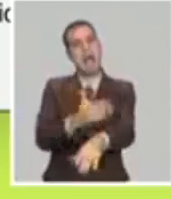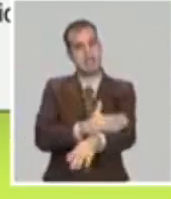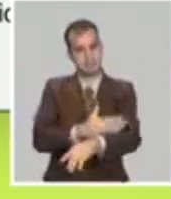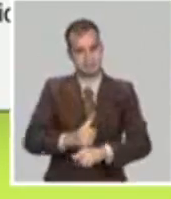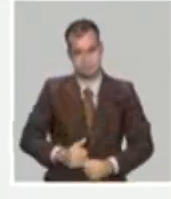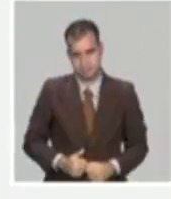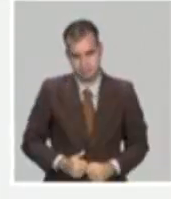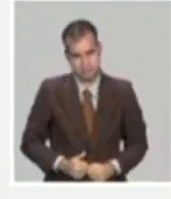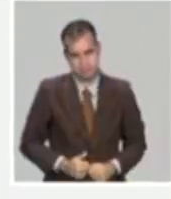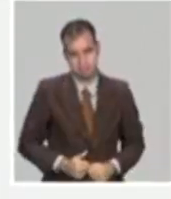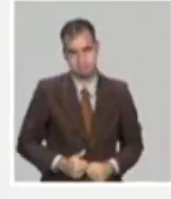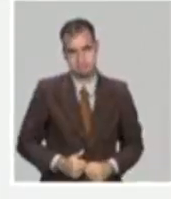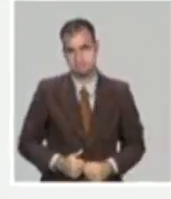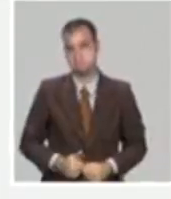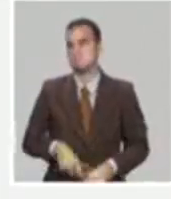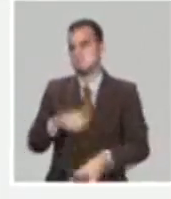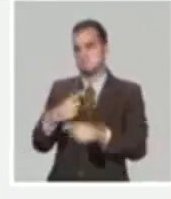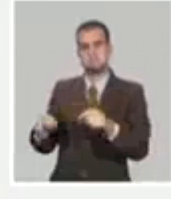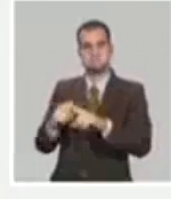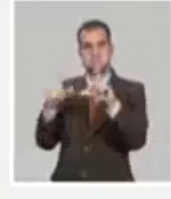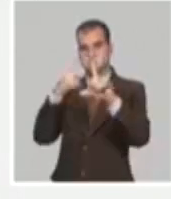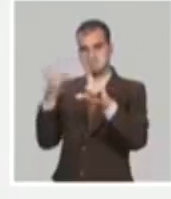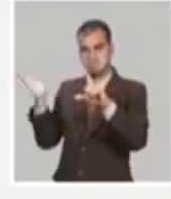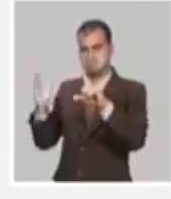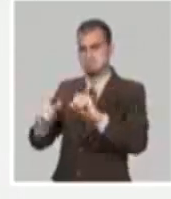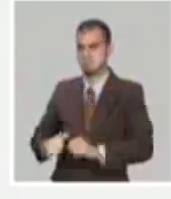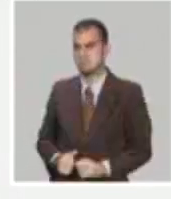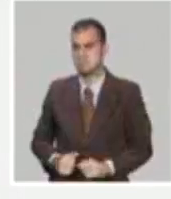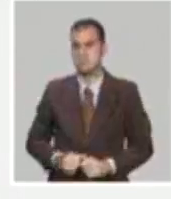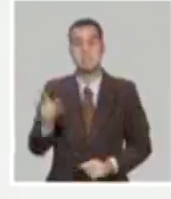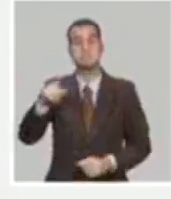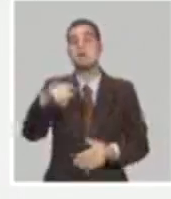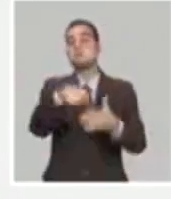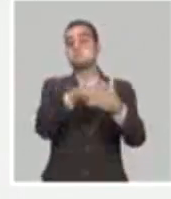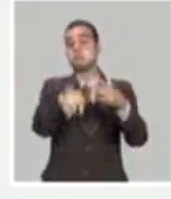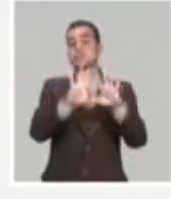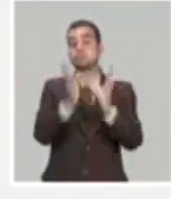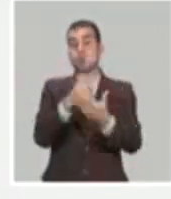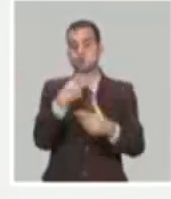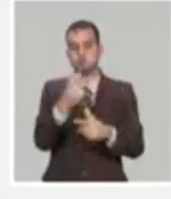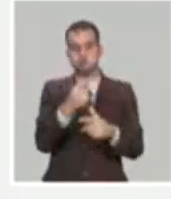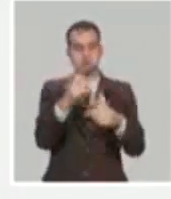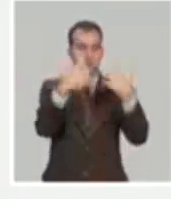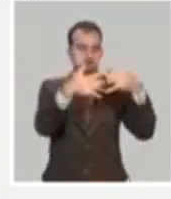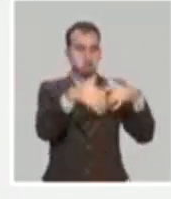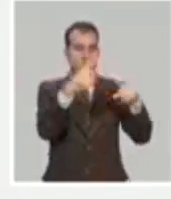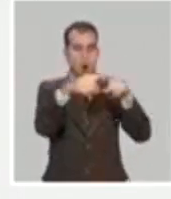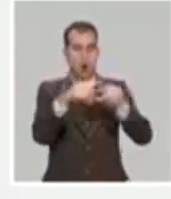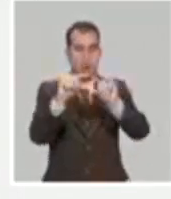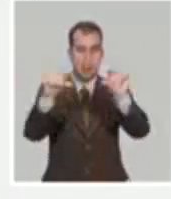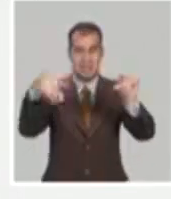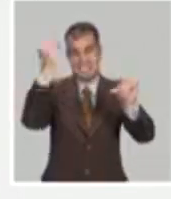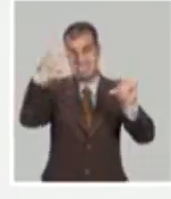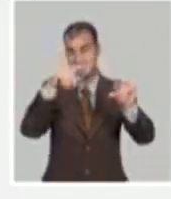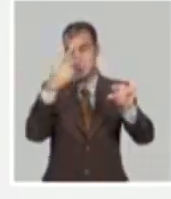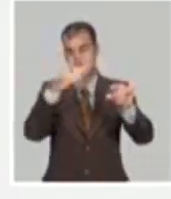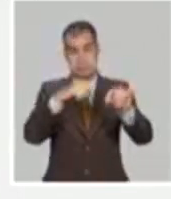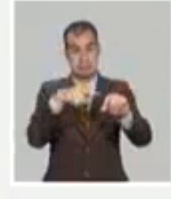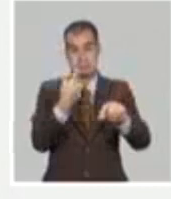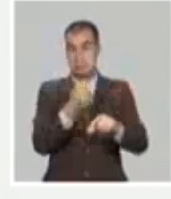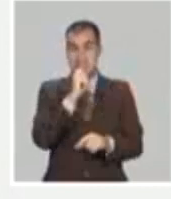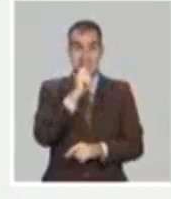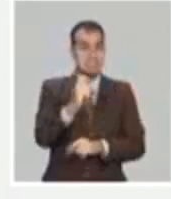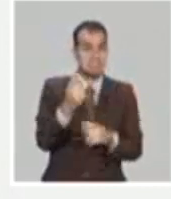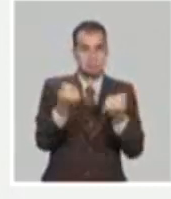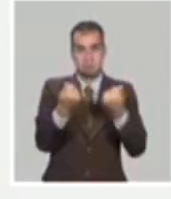próxima lo aparece, muy reflejado, todos los elementos logísticos, en el medio de la situación compleja que tiene el país desde el punto de vista económico,